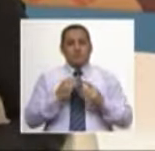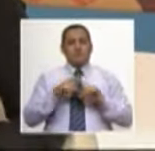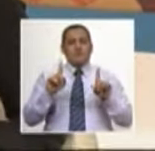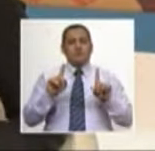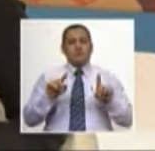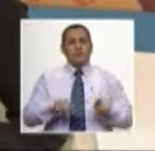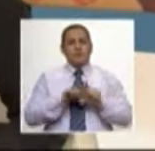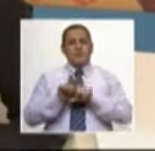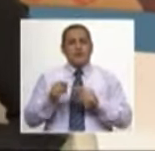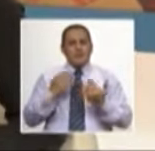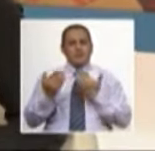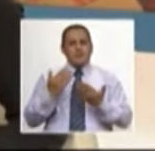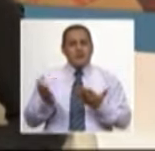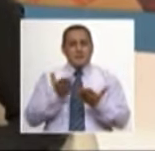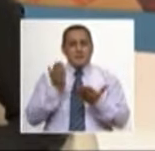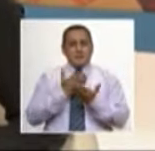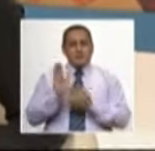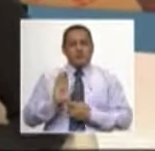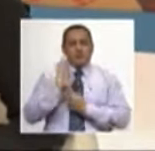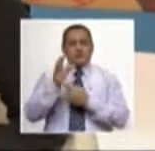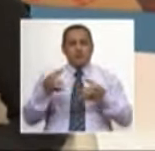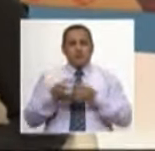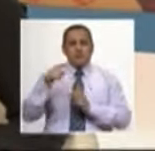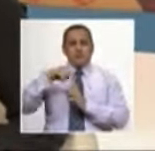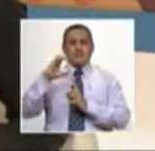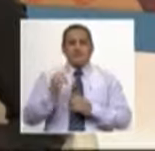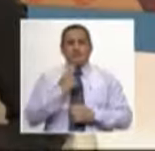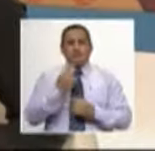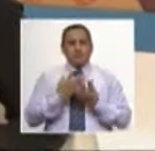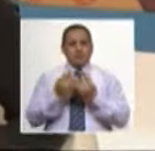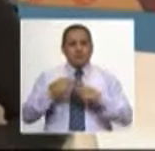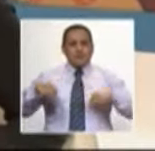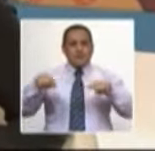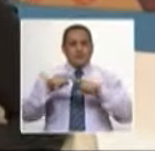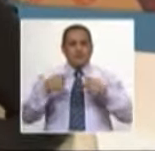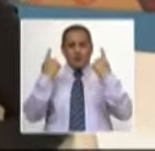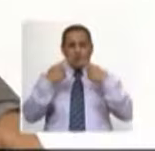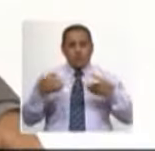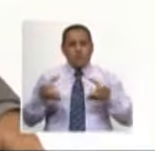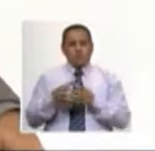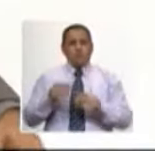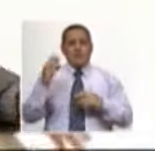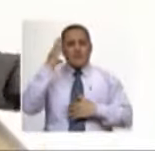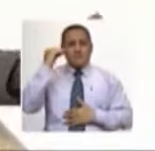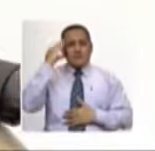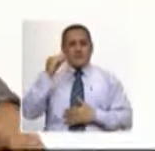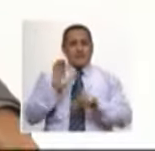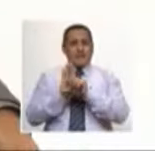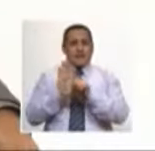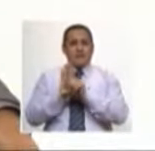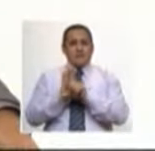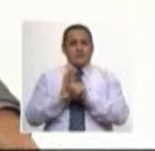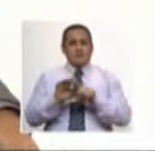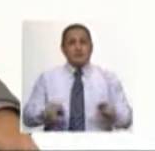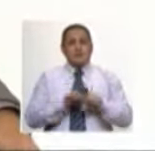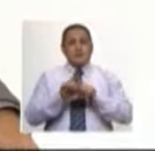además de ellos, las publicaciones que se levantan en el Tribunal Constitucional, muchas de ellas están basadas en la jurisprudencia. Sí, plenamente. En realidad estamos